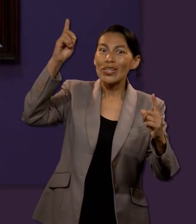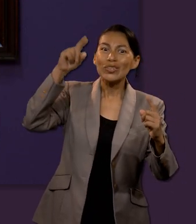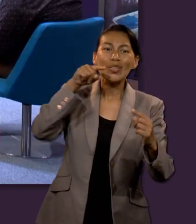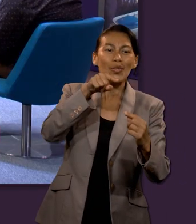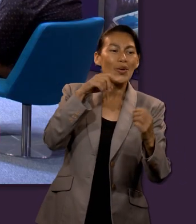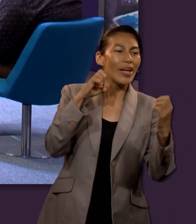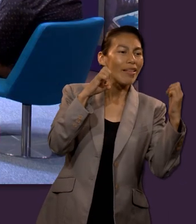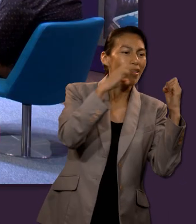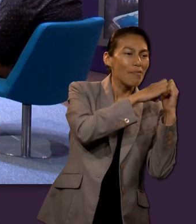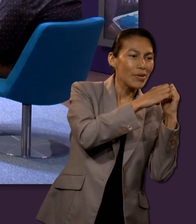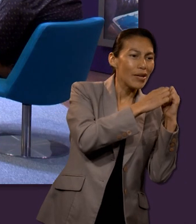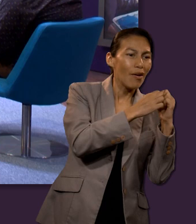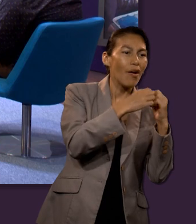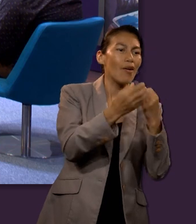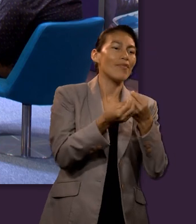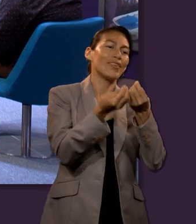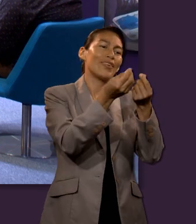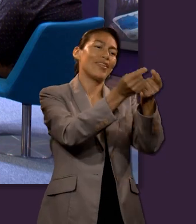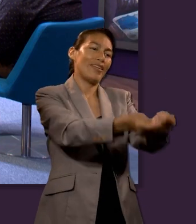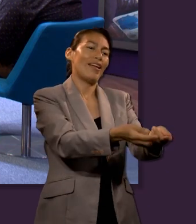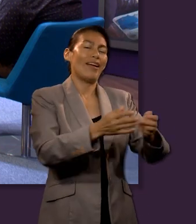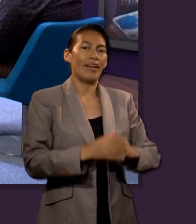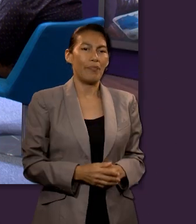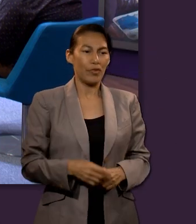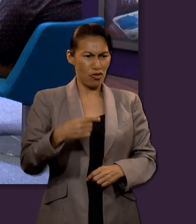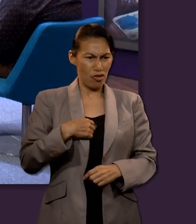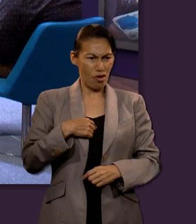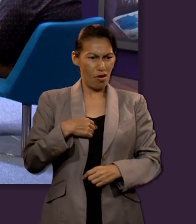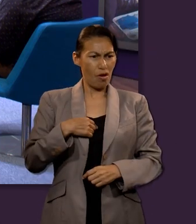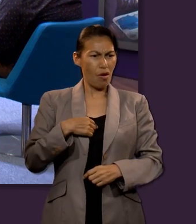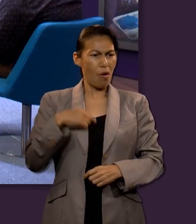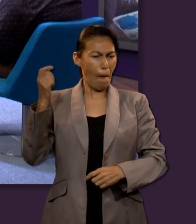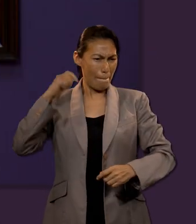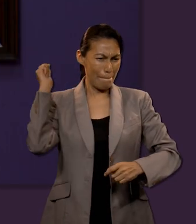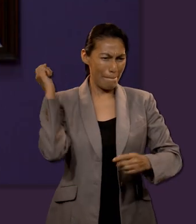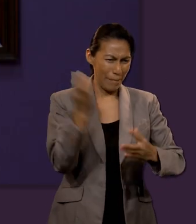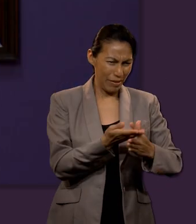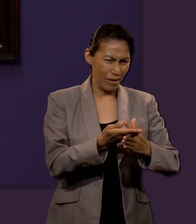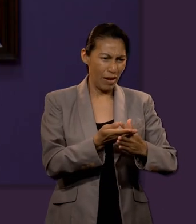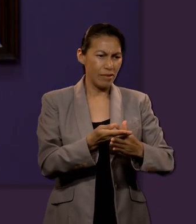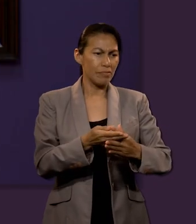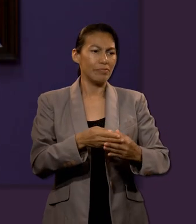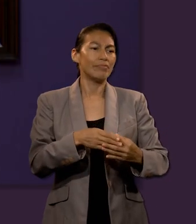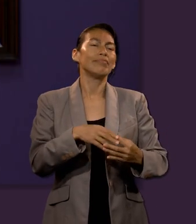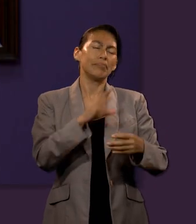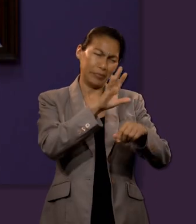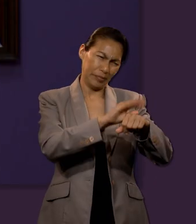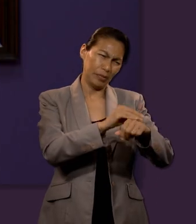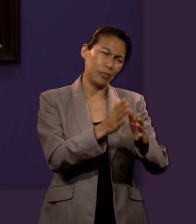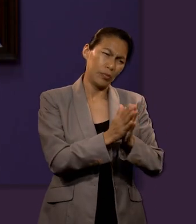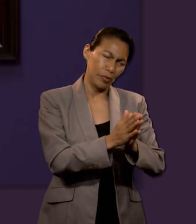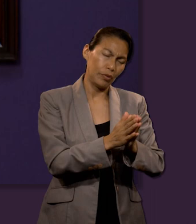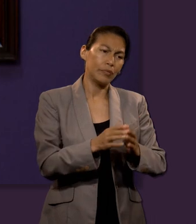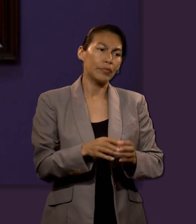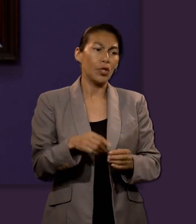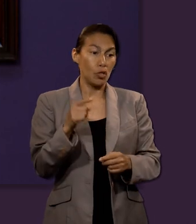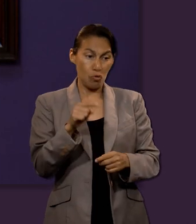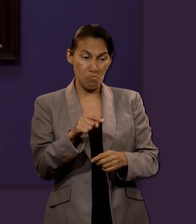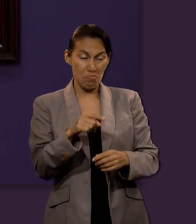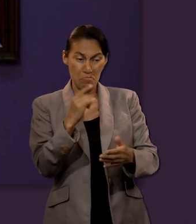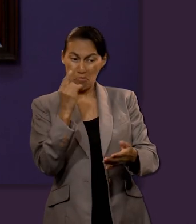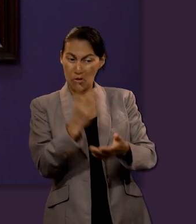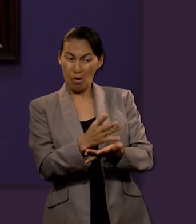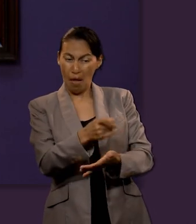dejaré clavado en el suelo y no tendré que rematarlo y ahí vemos que tenía la oportunidad de hacerlo pero david decidió